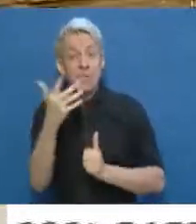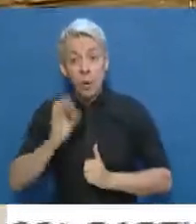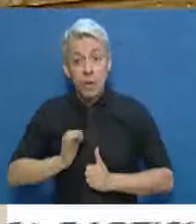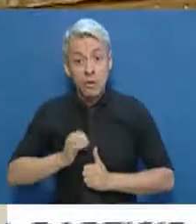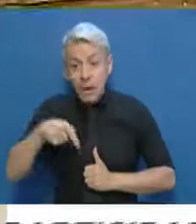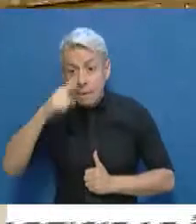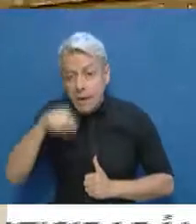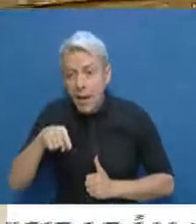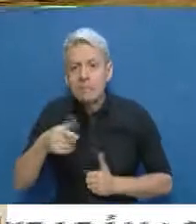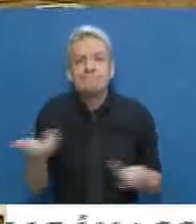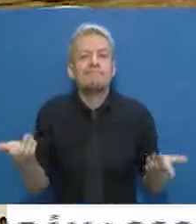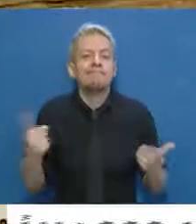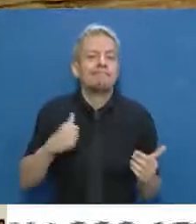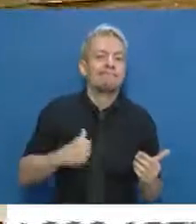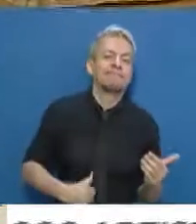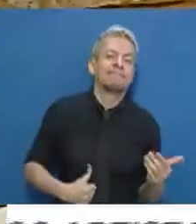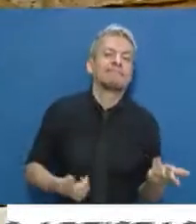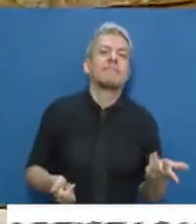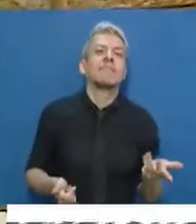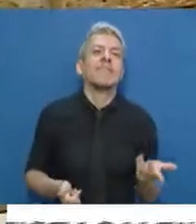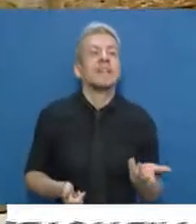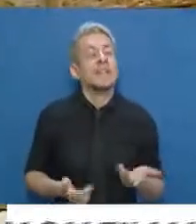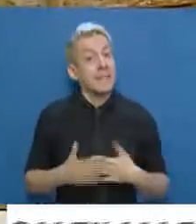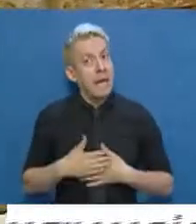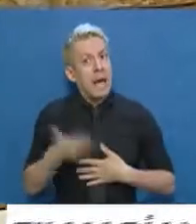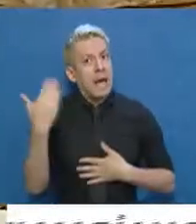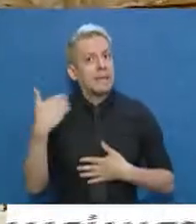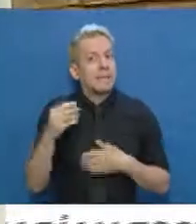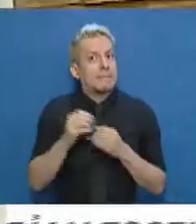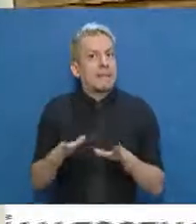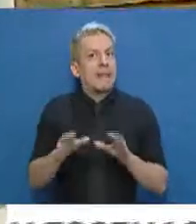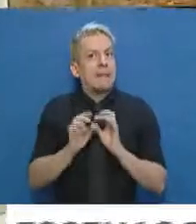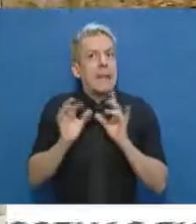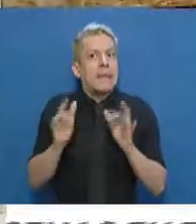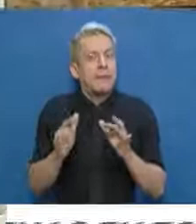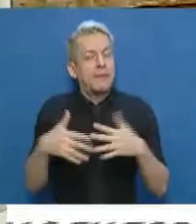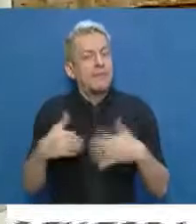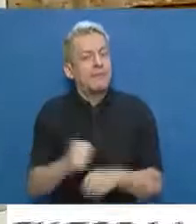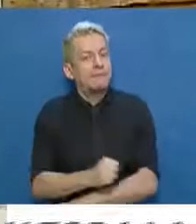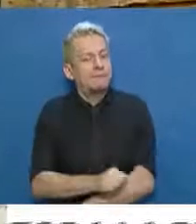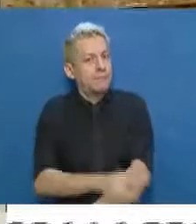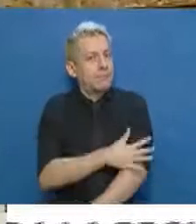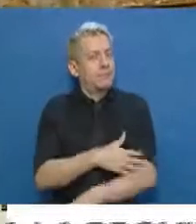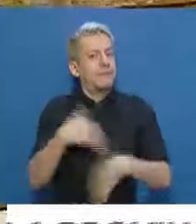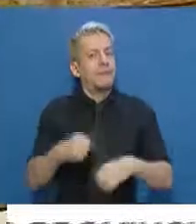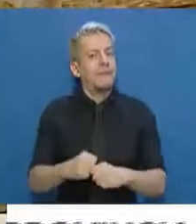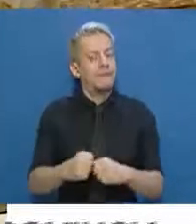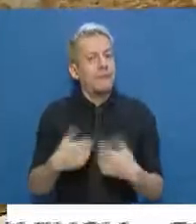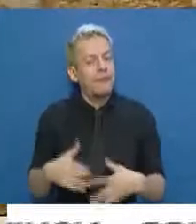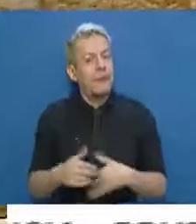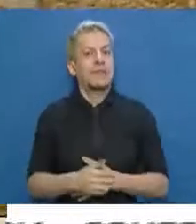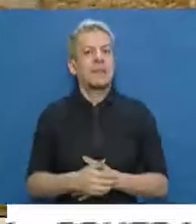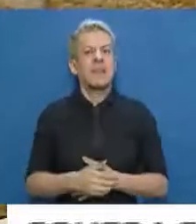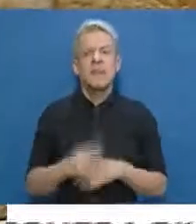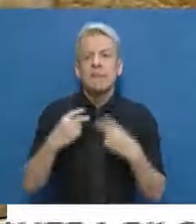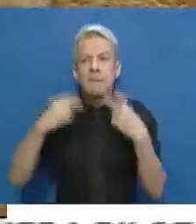ahora. Pero no sé, bueno, al principio fue fuerte, porque bueno, son cosas que, bueno, la presentación, el viaje egresado,